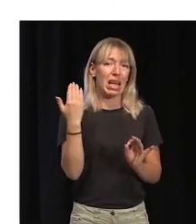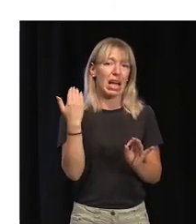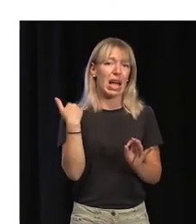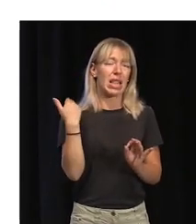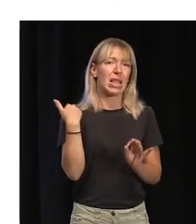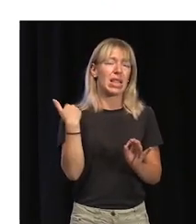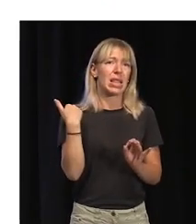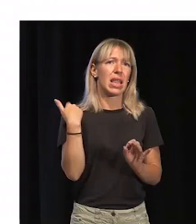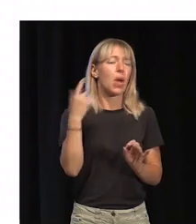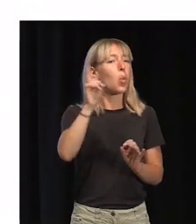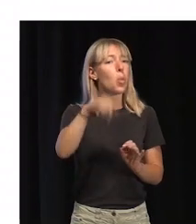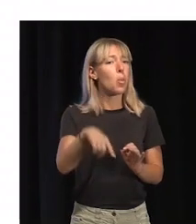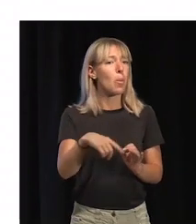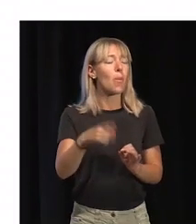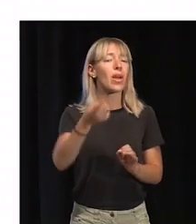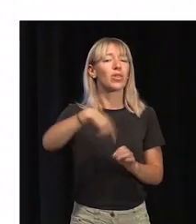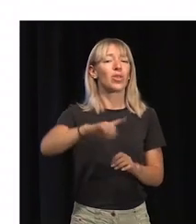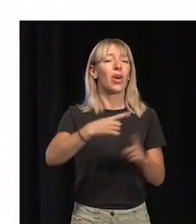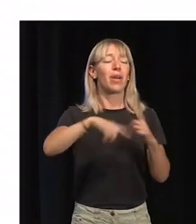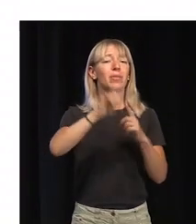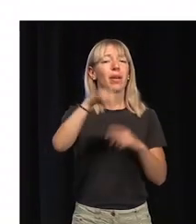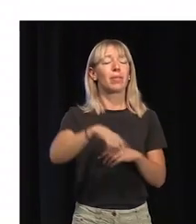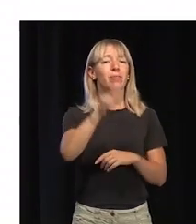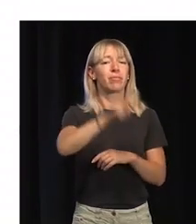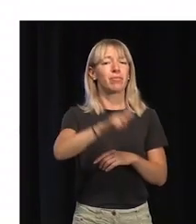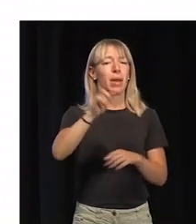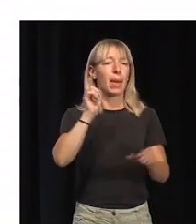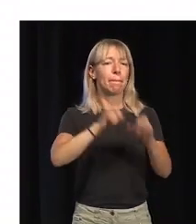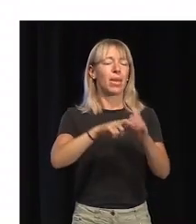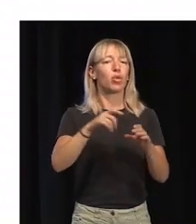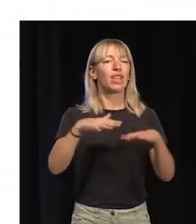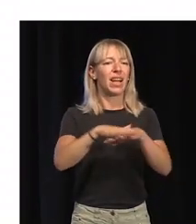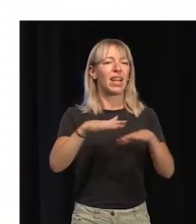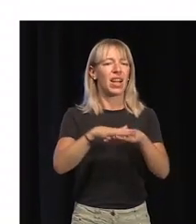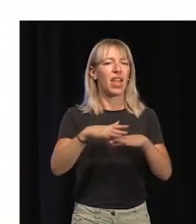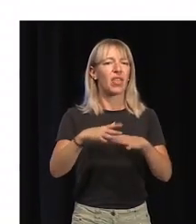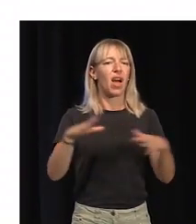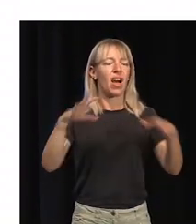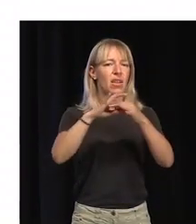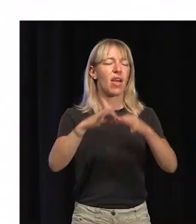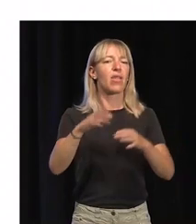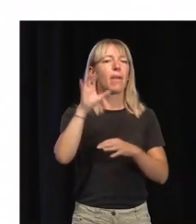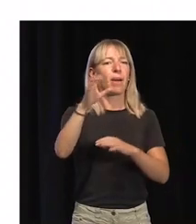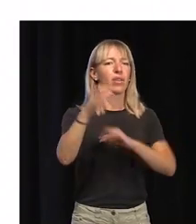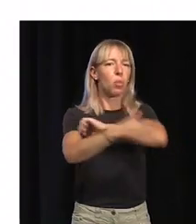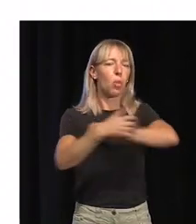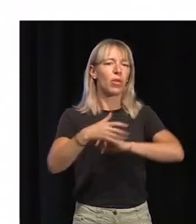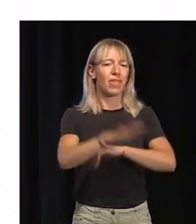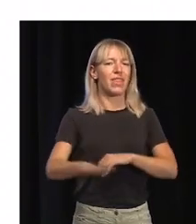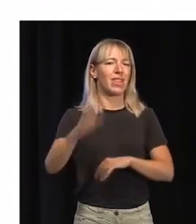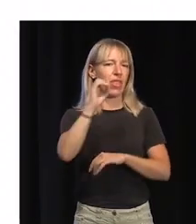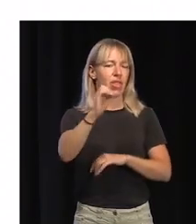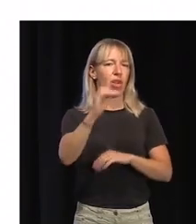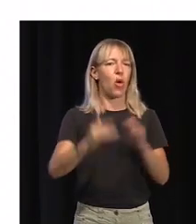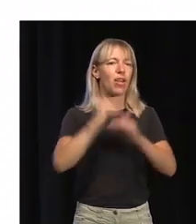desde hace un mes somos además miembros de la red Alianza País Pobreza Infantil Cero, del Alto